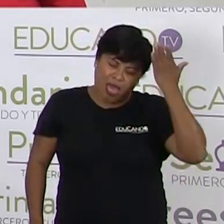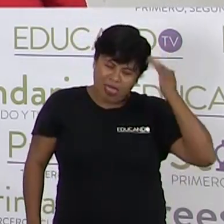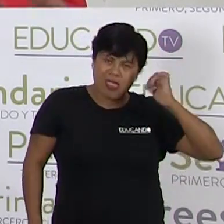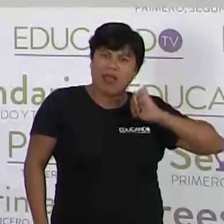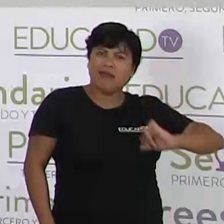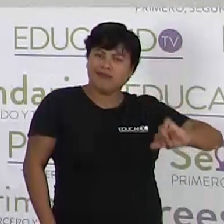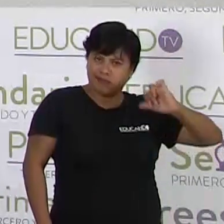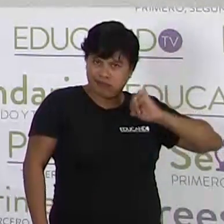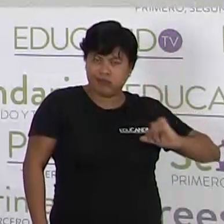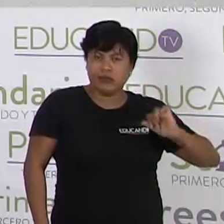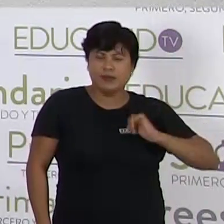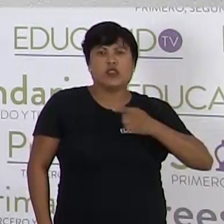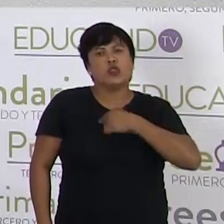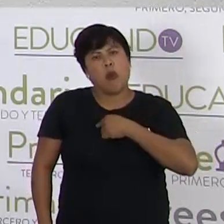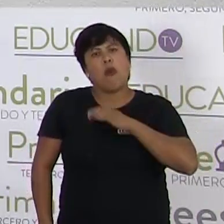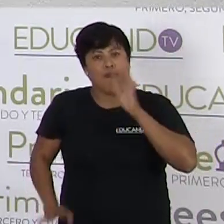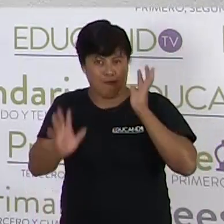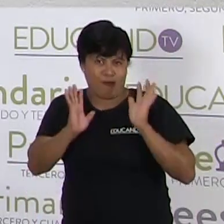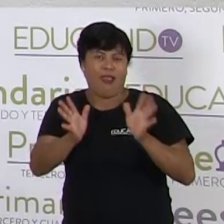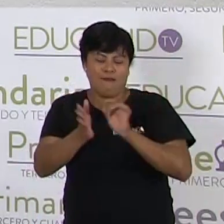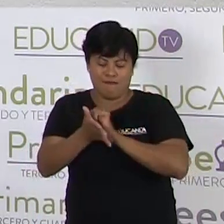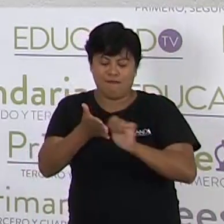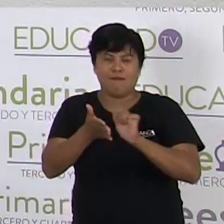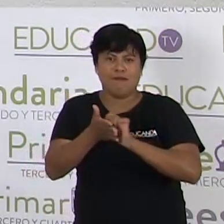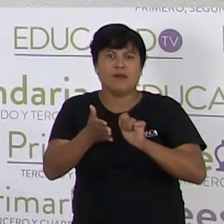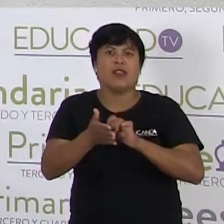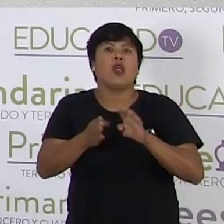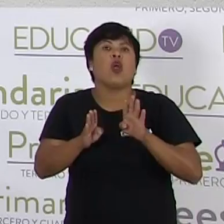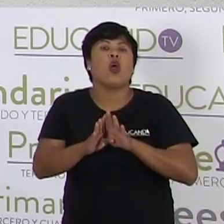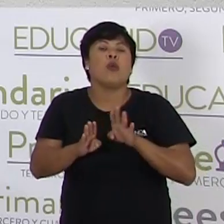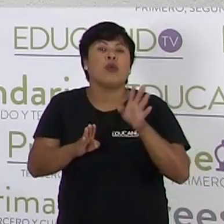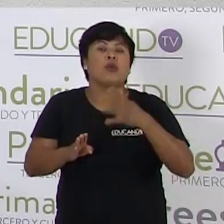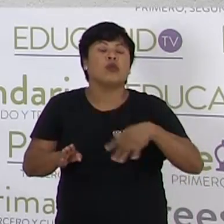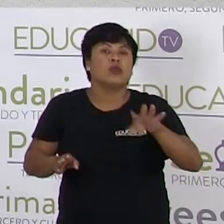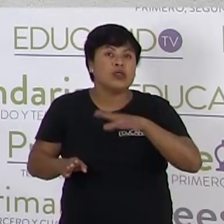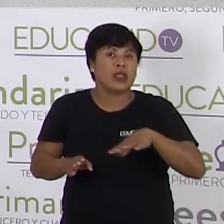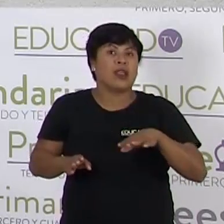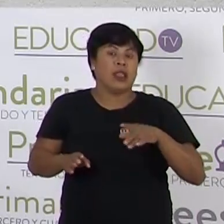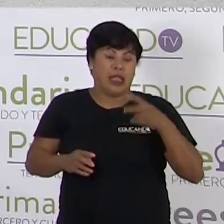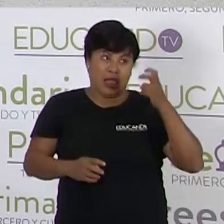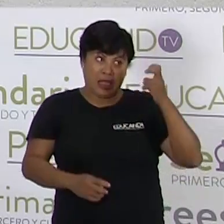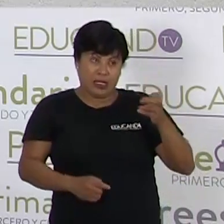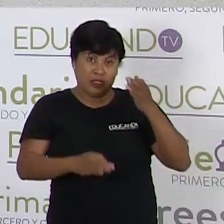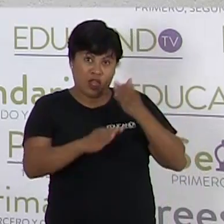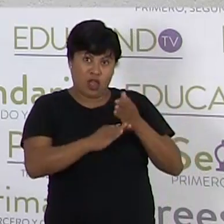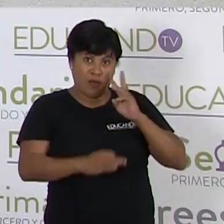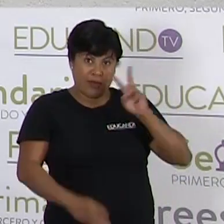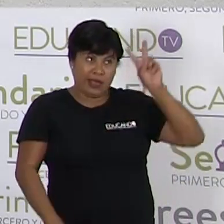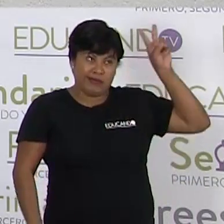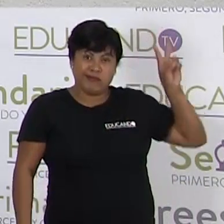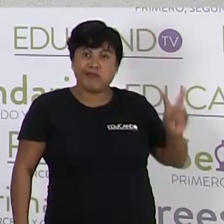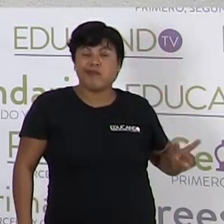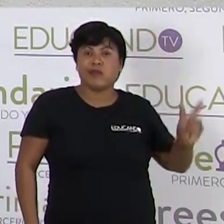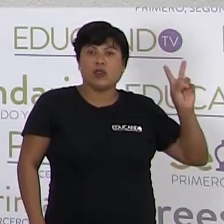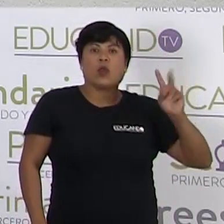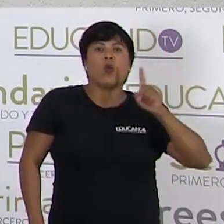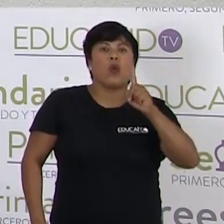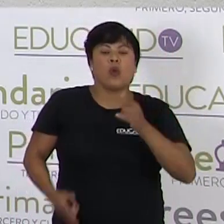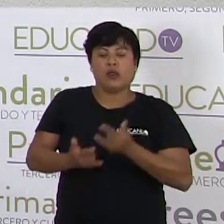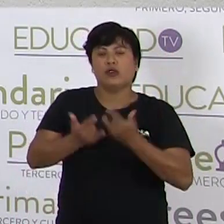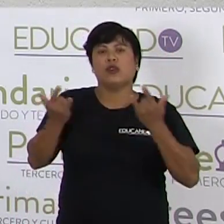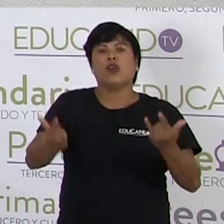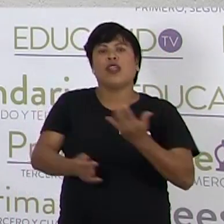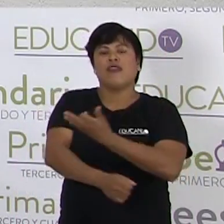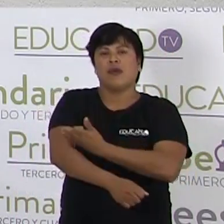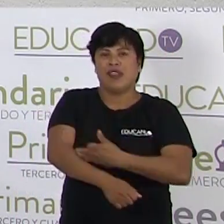entonces yo ya me di a la tarea de conseguir, de acuerdo a esta planeación, una historia